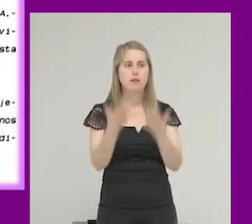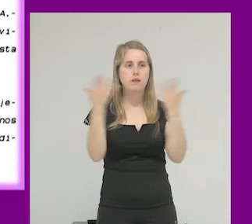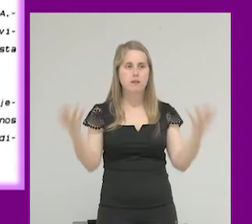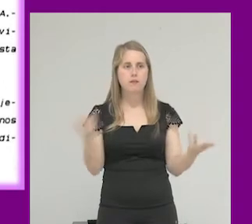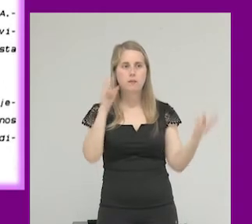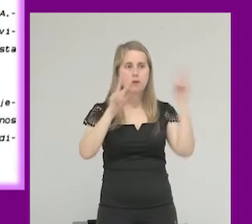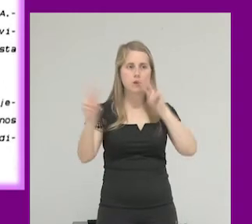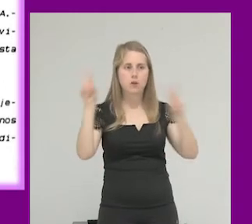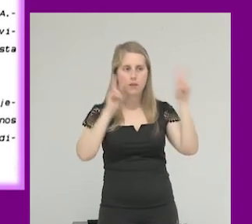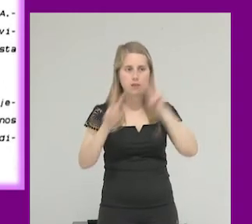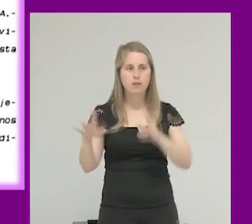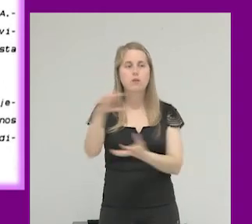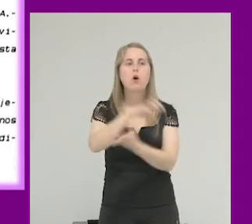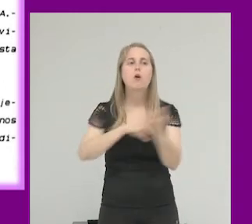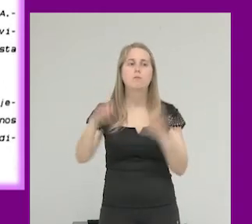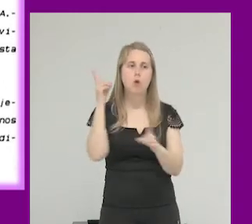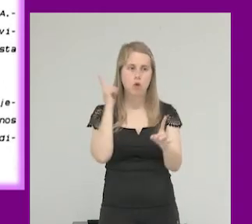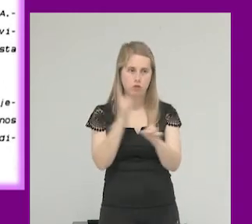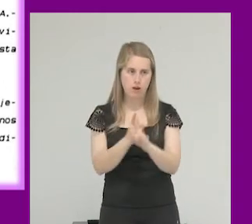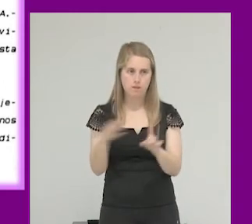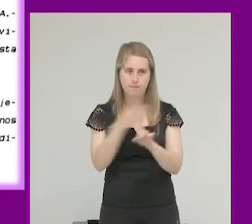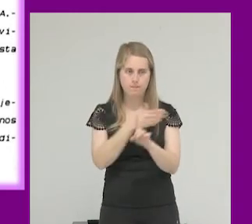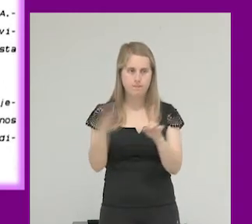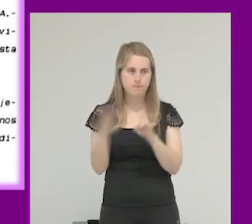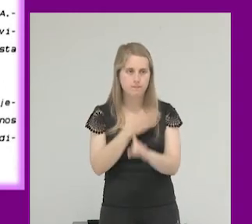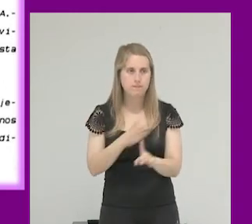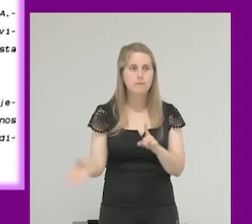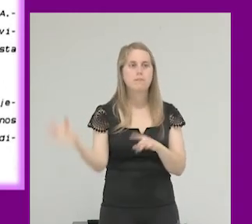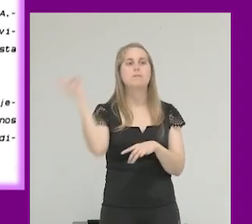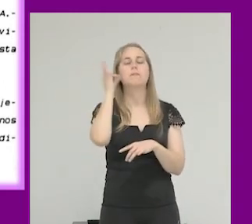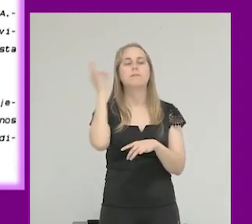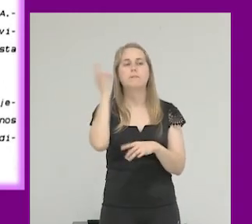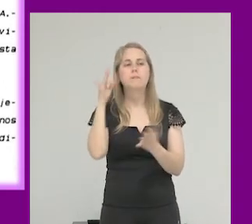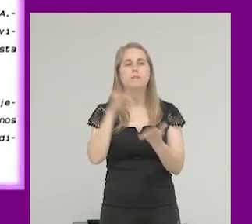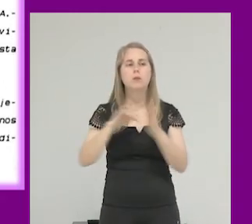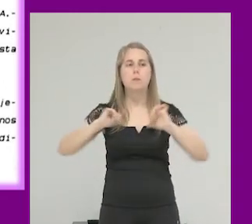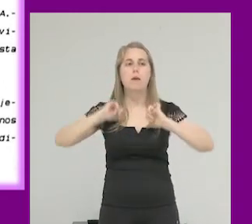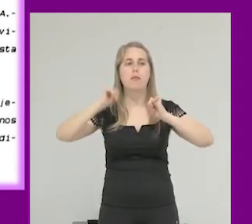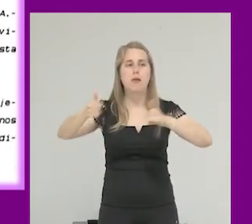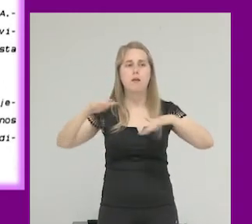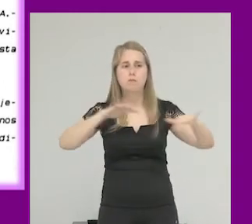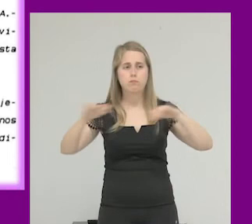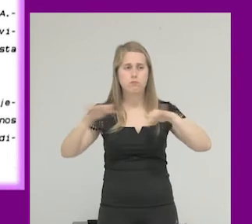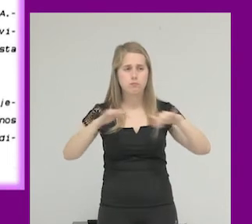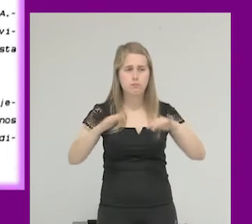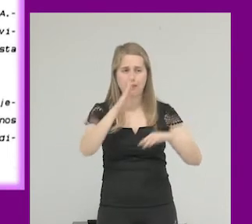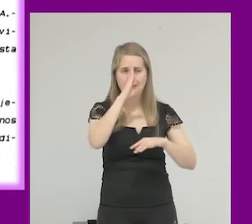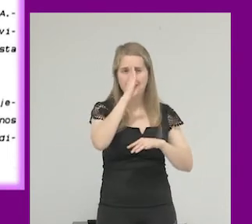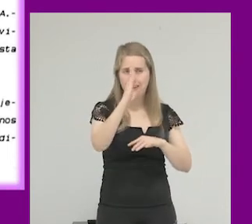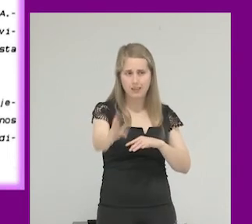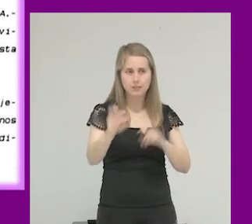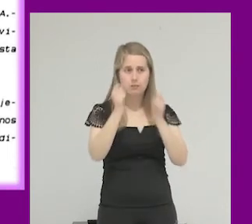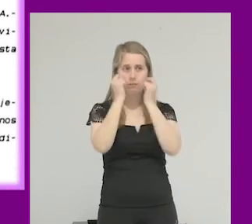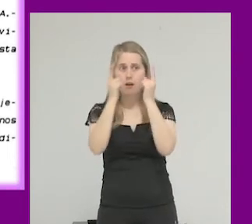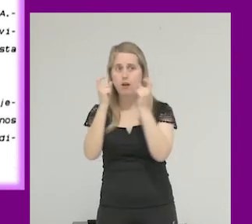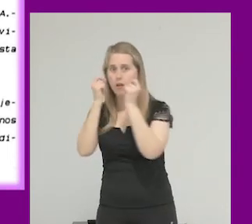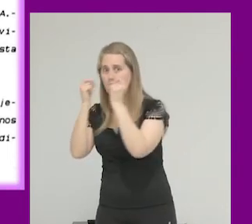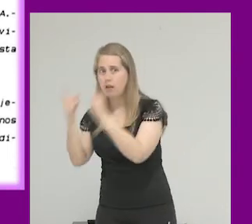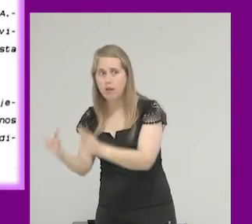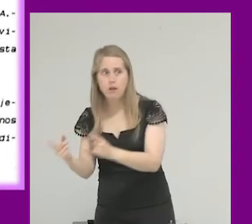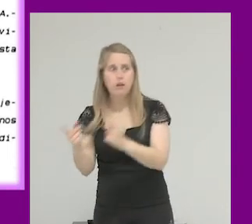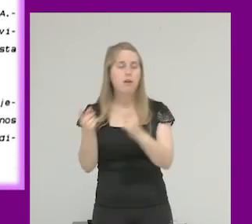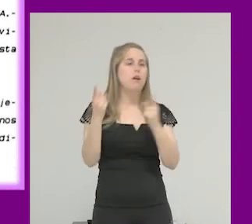la violencia contra las mujeres. Pusieron en marcha acciones directas que llamaron la atención y contribuyeron